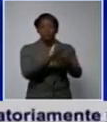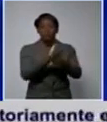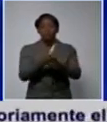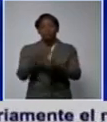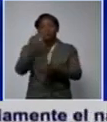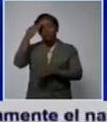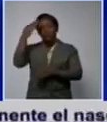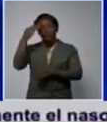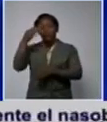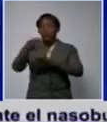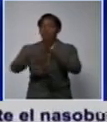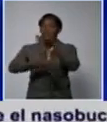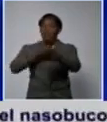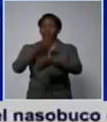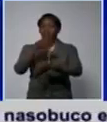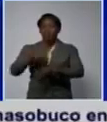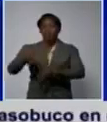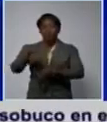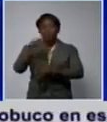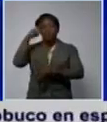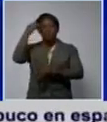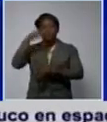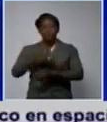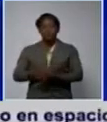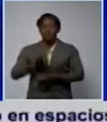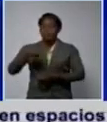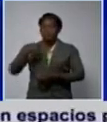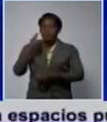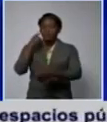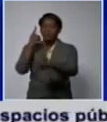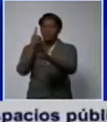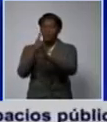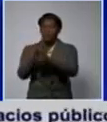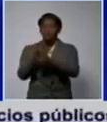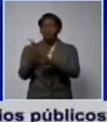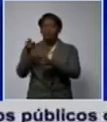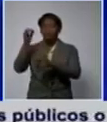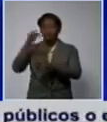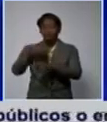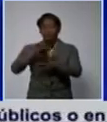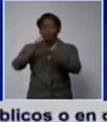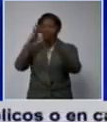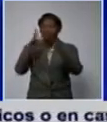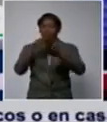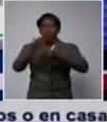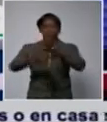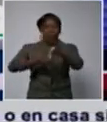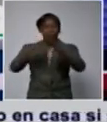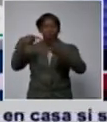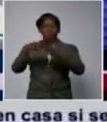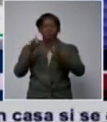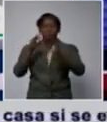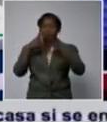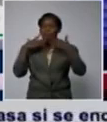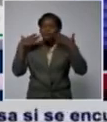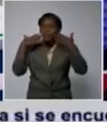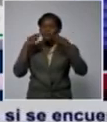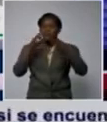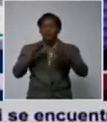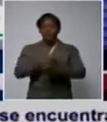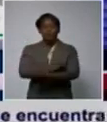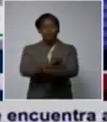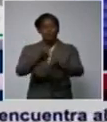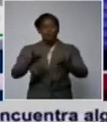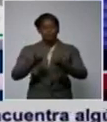por su presencia. Lo esperamos mañana con esa sabiduría y también con su nobleza y alegría, como no, en función del enfrentamiento a